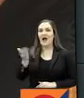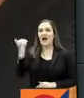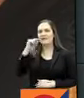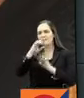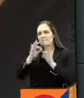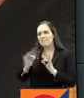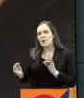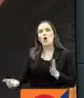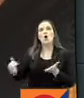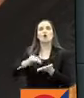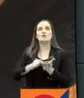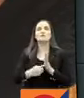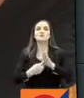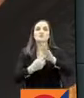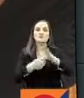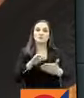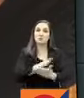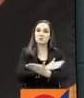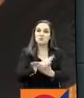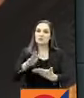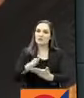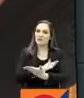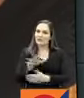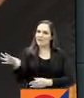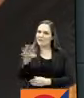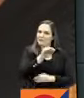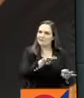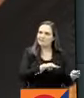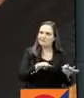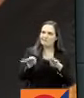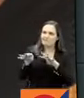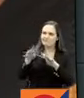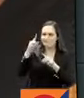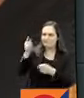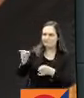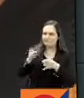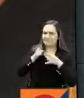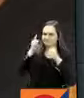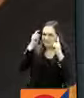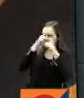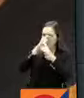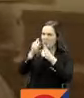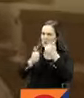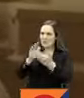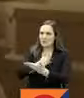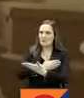con una nueva propuesta, una canción que seguramente pondrá a pensar a más de uno.